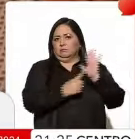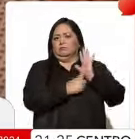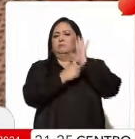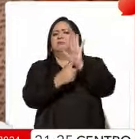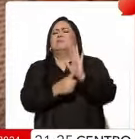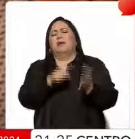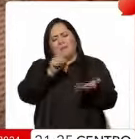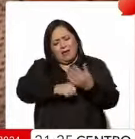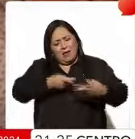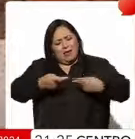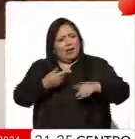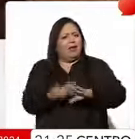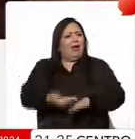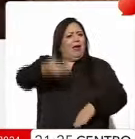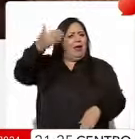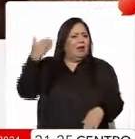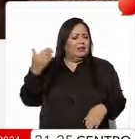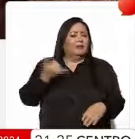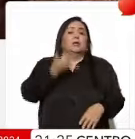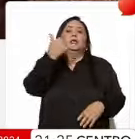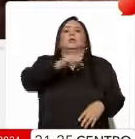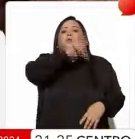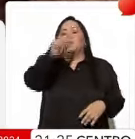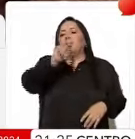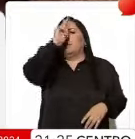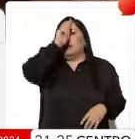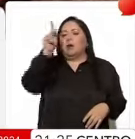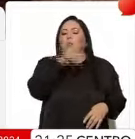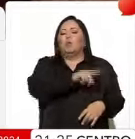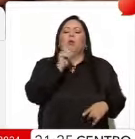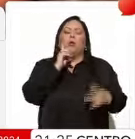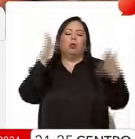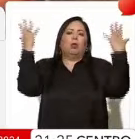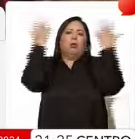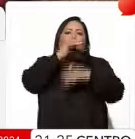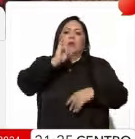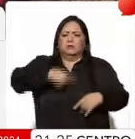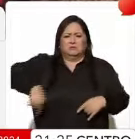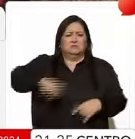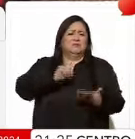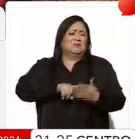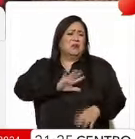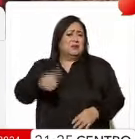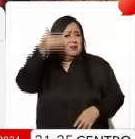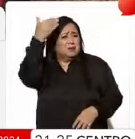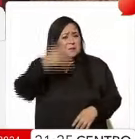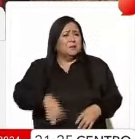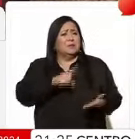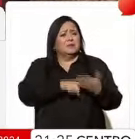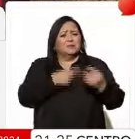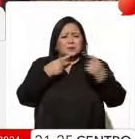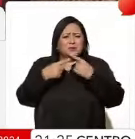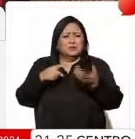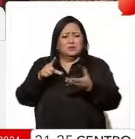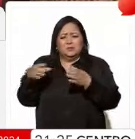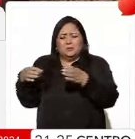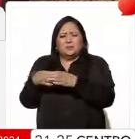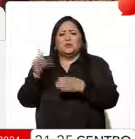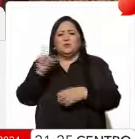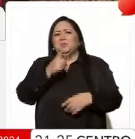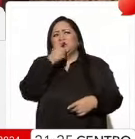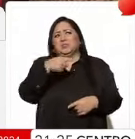propuesta y luego, para acabarla de fregar, ella misma confirma los datos que nosotros teníamos en la discusión cuando habla de